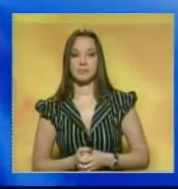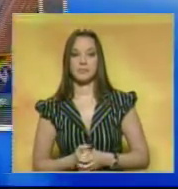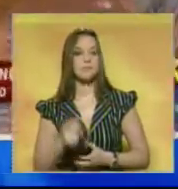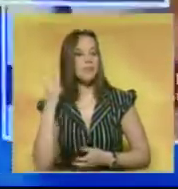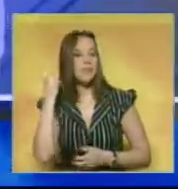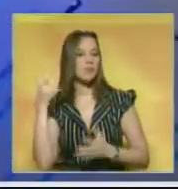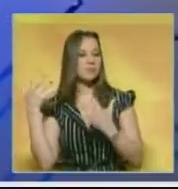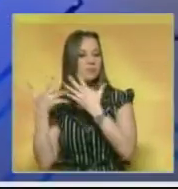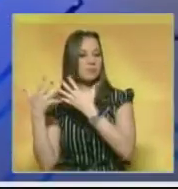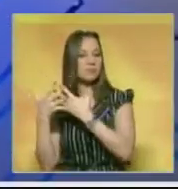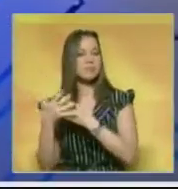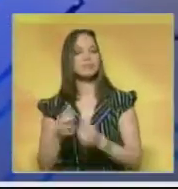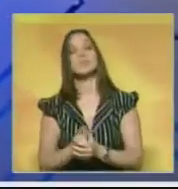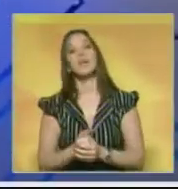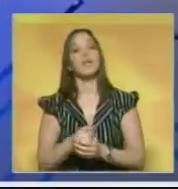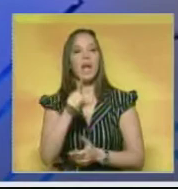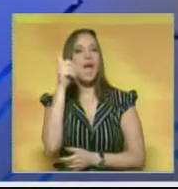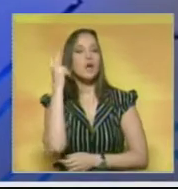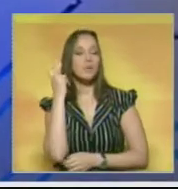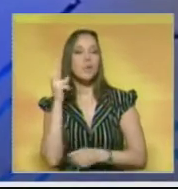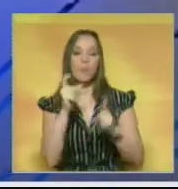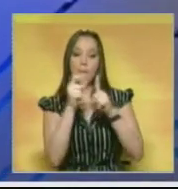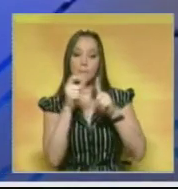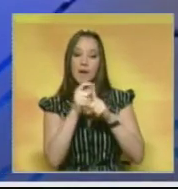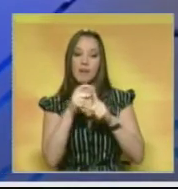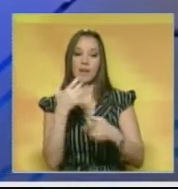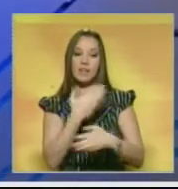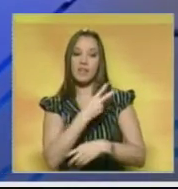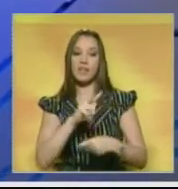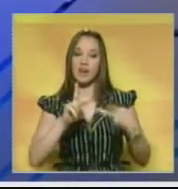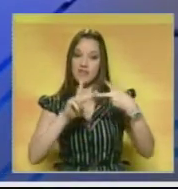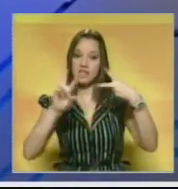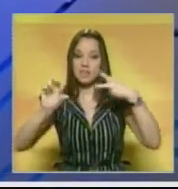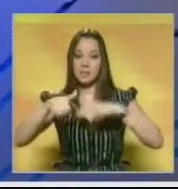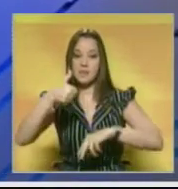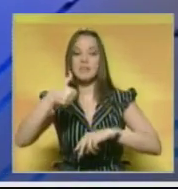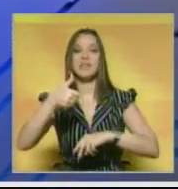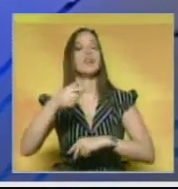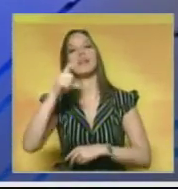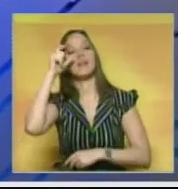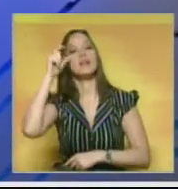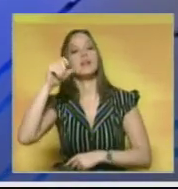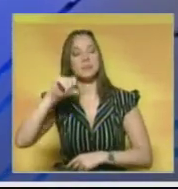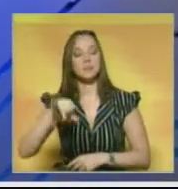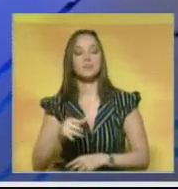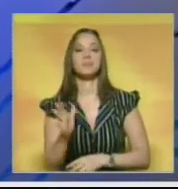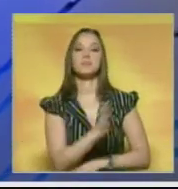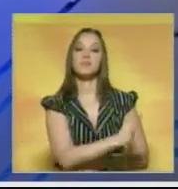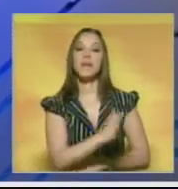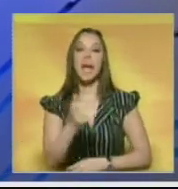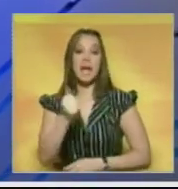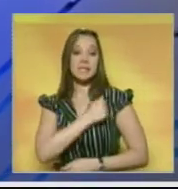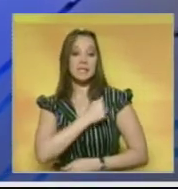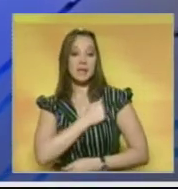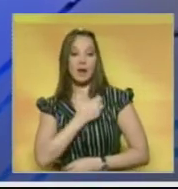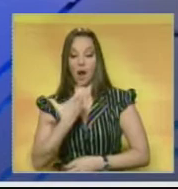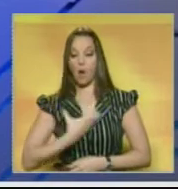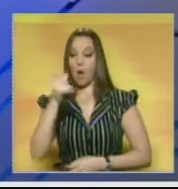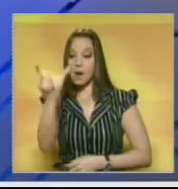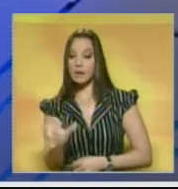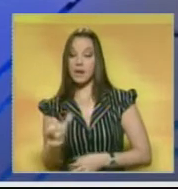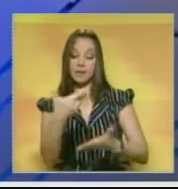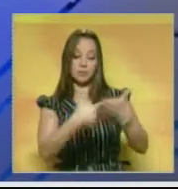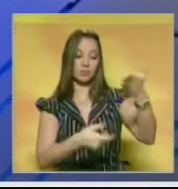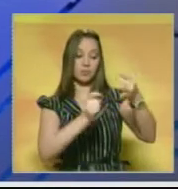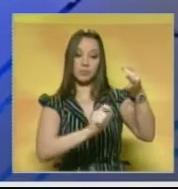Bueno, escuchaban entonces palabras del vicepresidente de la República, Jorge Arreaza. Les contamos que Ramón Muchacho, alcalde del municipio de Chacao, introdujo este jueves un recurso en los tribunales